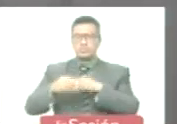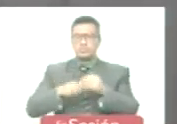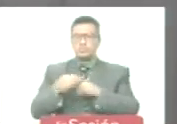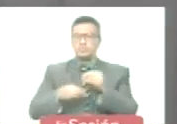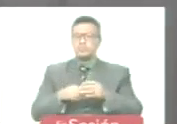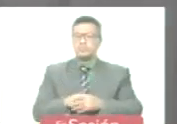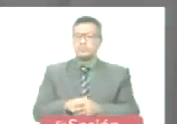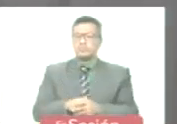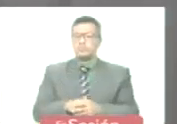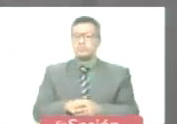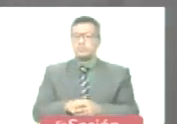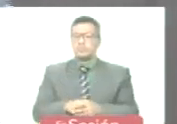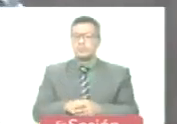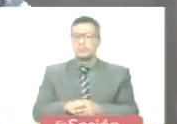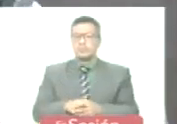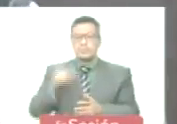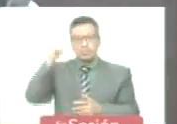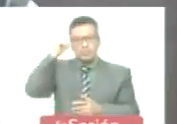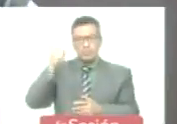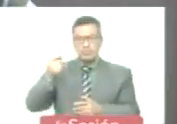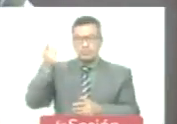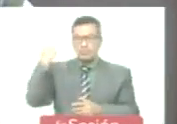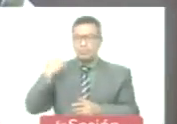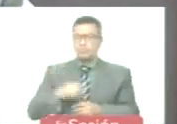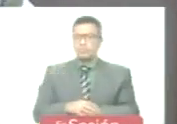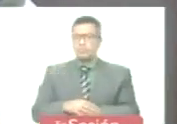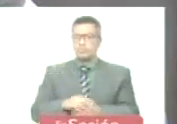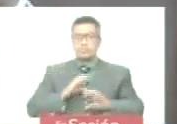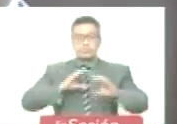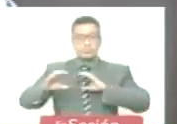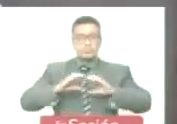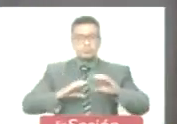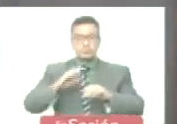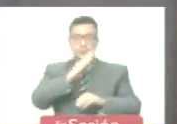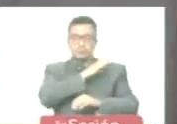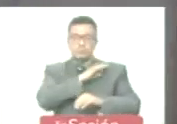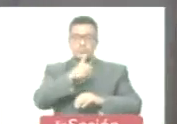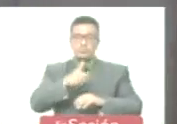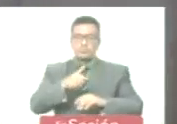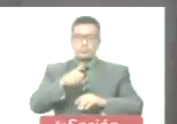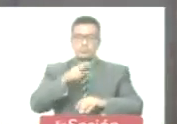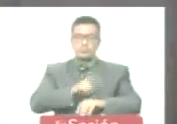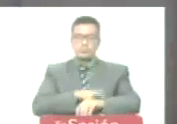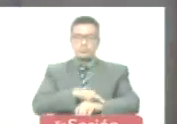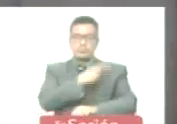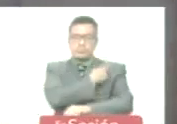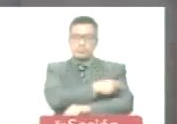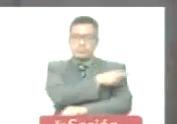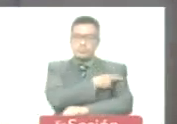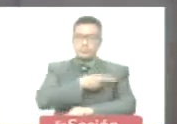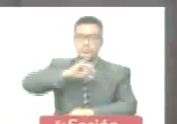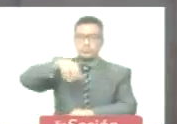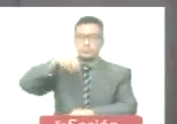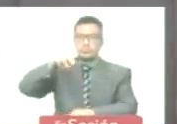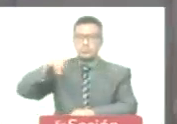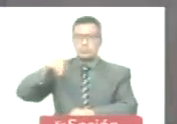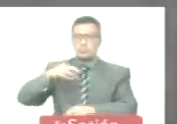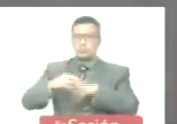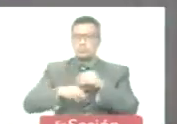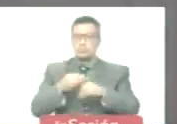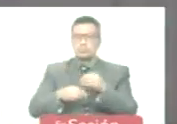correspondientes. El día de ayer, por un comunicado de la dirección del Hospital JM de Los Ríos, se